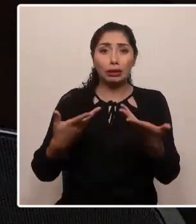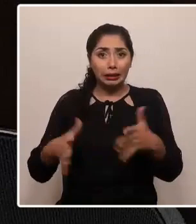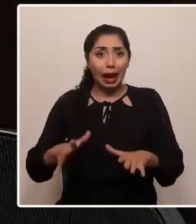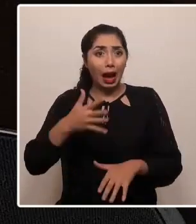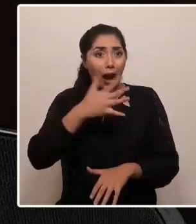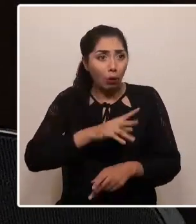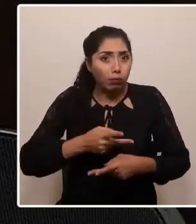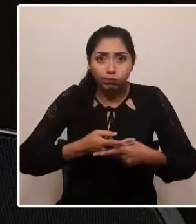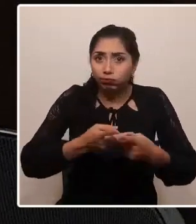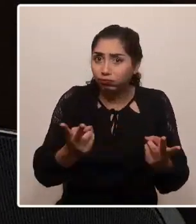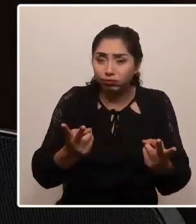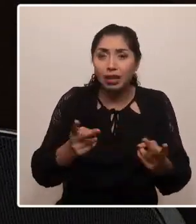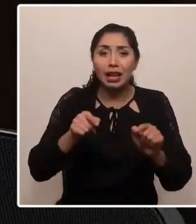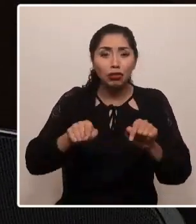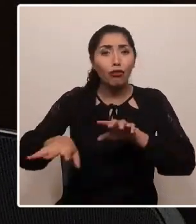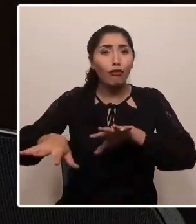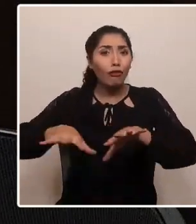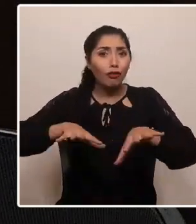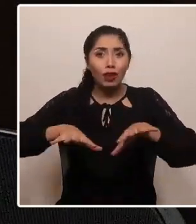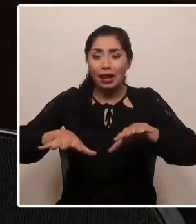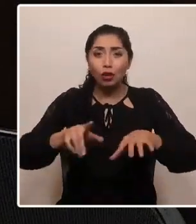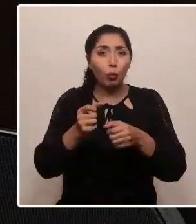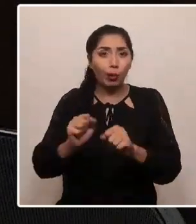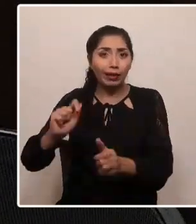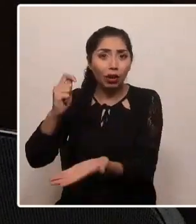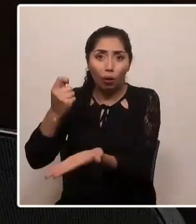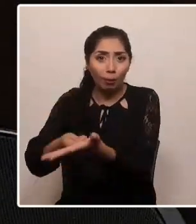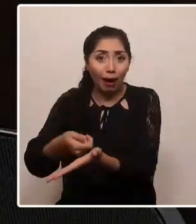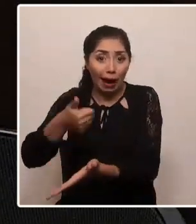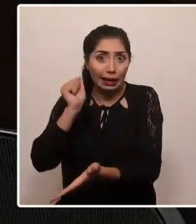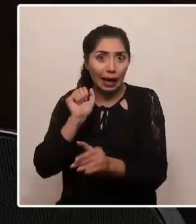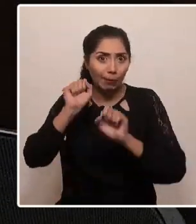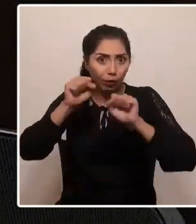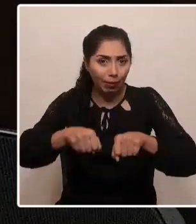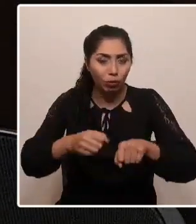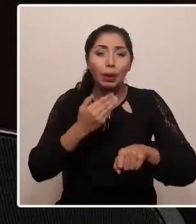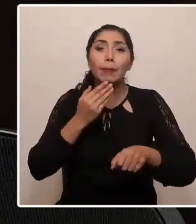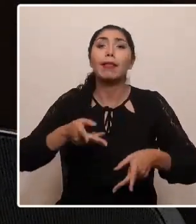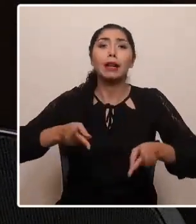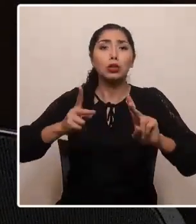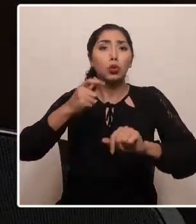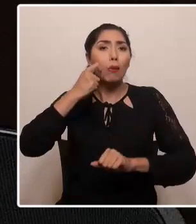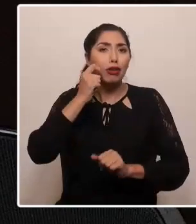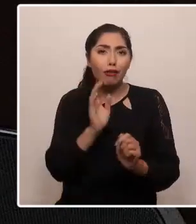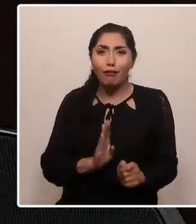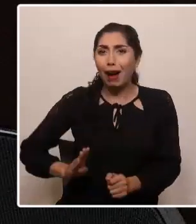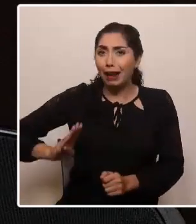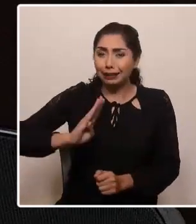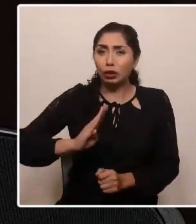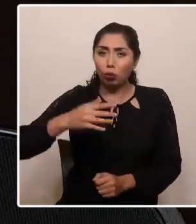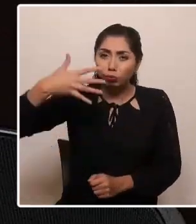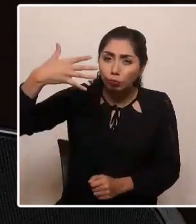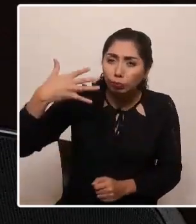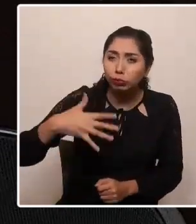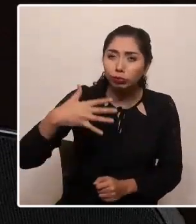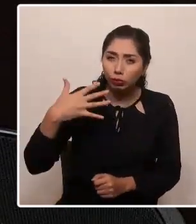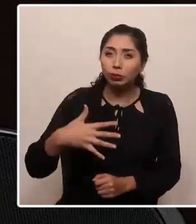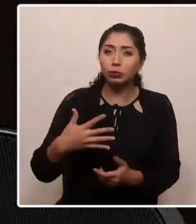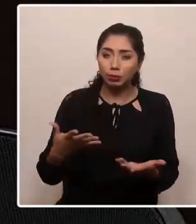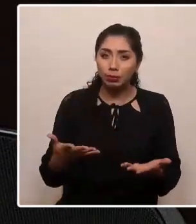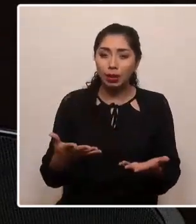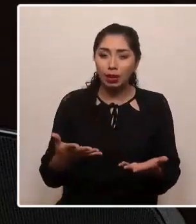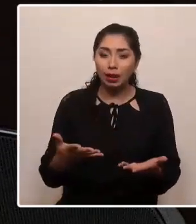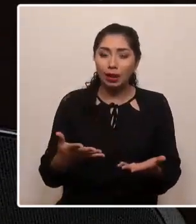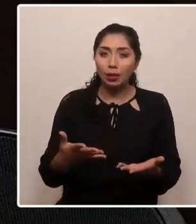bien común, inapropiable, aprobamos ayer, pero también es un derecho humano básico, fundamental y universal e indispensable para el ejercicio